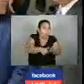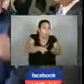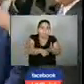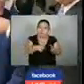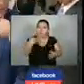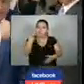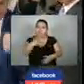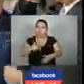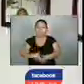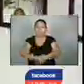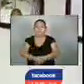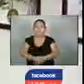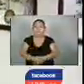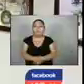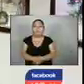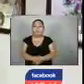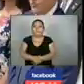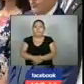todo el país.